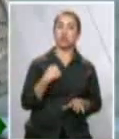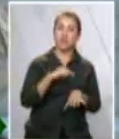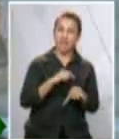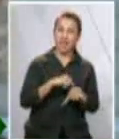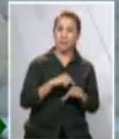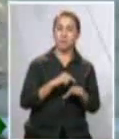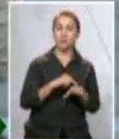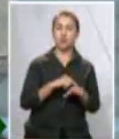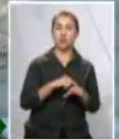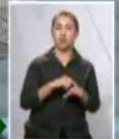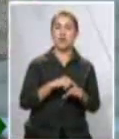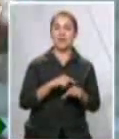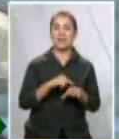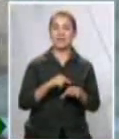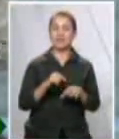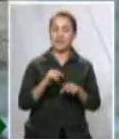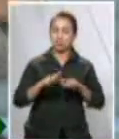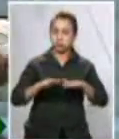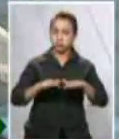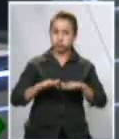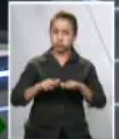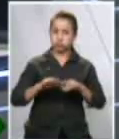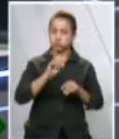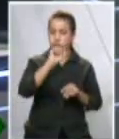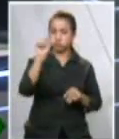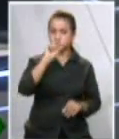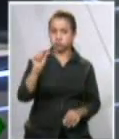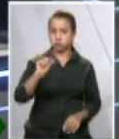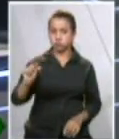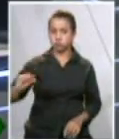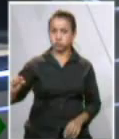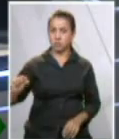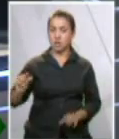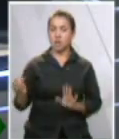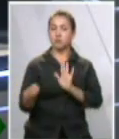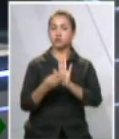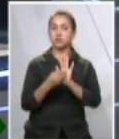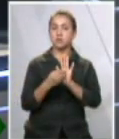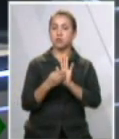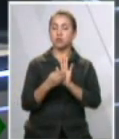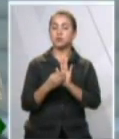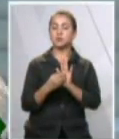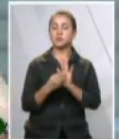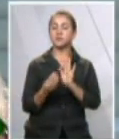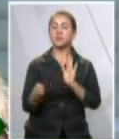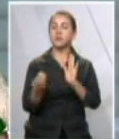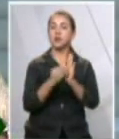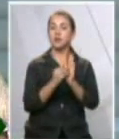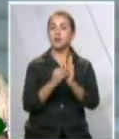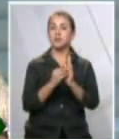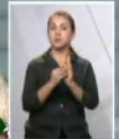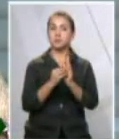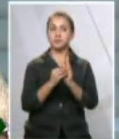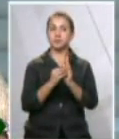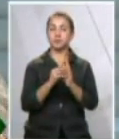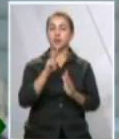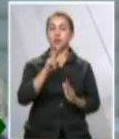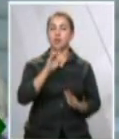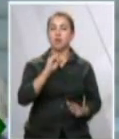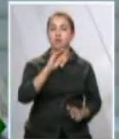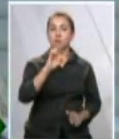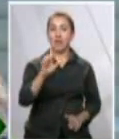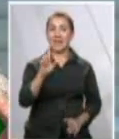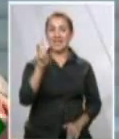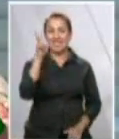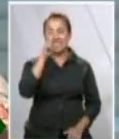tiempo, no nuestro, sino que de estas pasadas, le pusimos las vocales sin tilde.